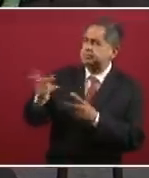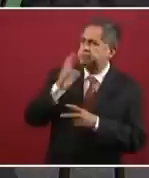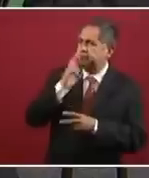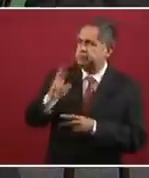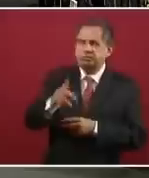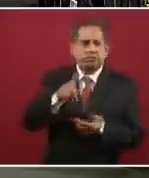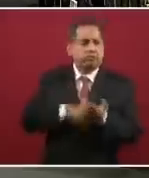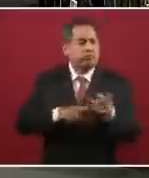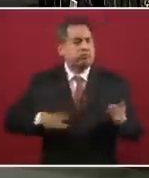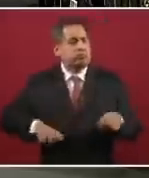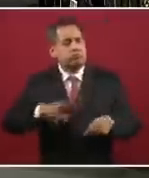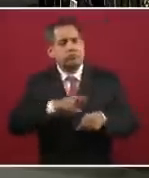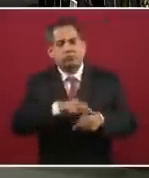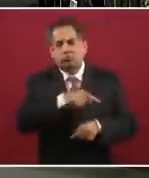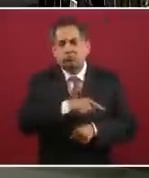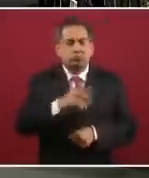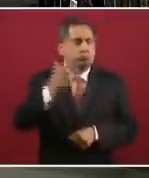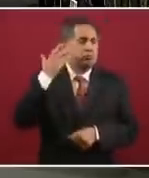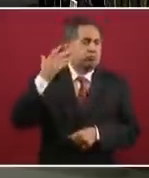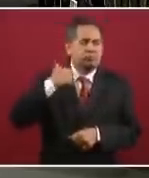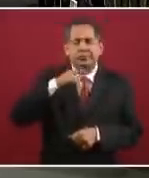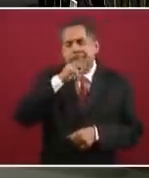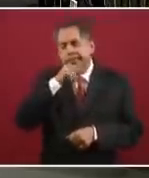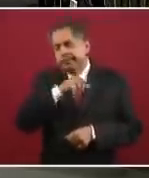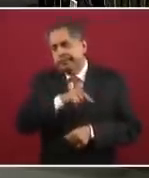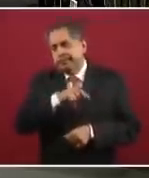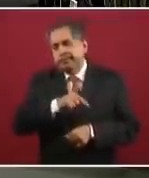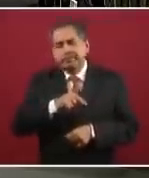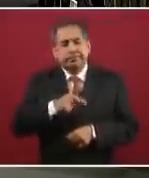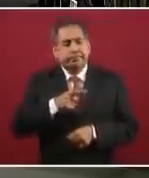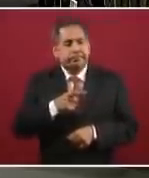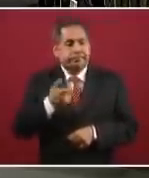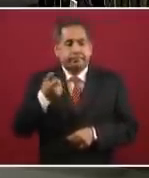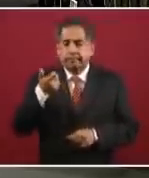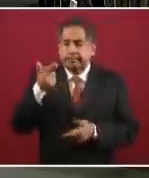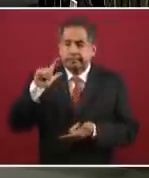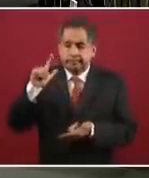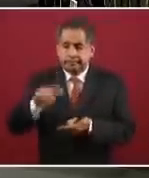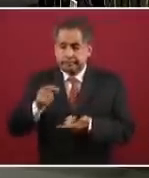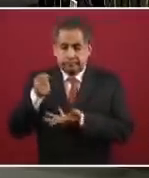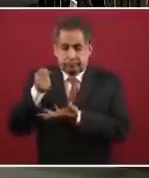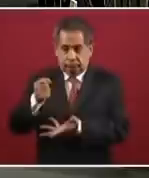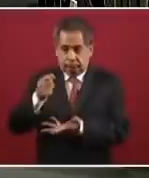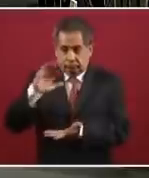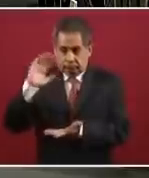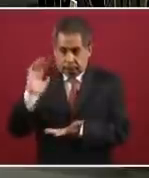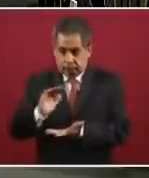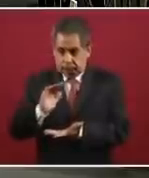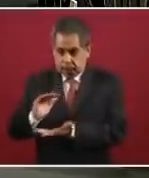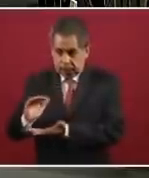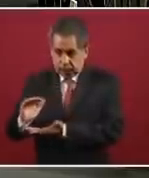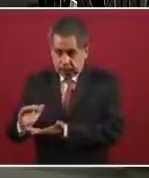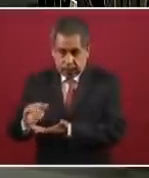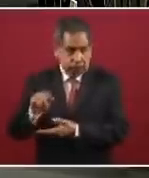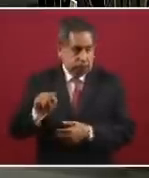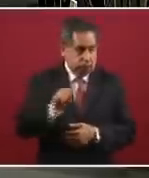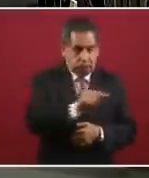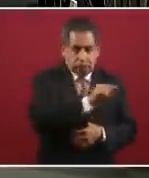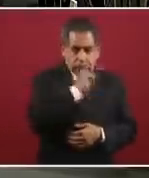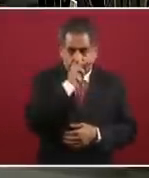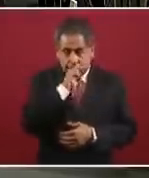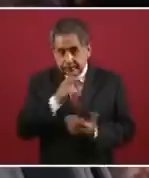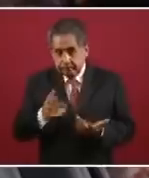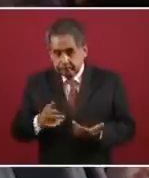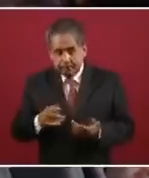los gobernadores que ya han manifestado su preocupación por los recortes y reducciones que vienen en el proyecto de presupuesto que envió usted a la Cámara?